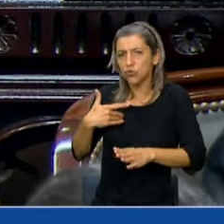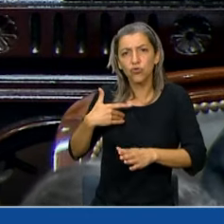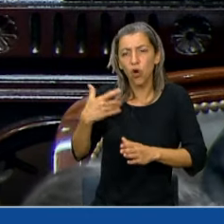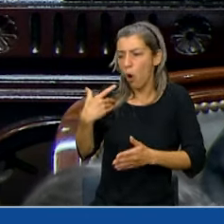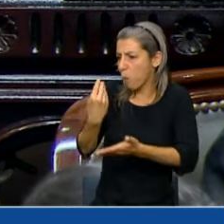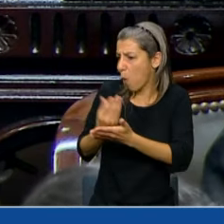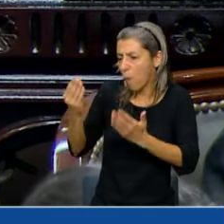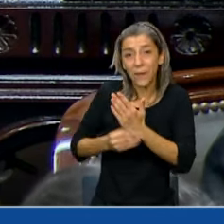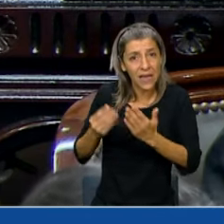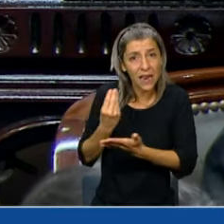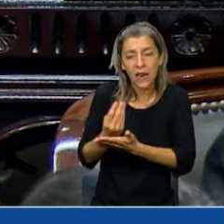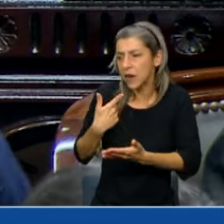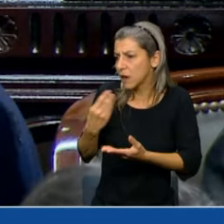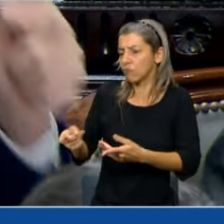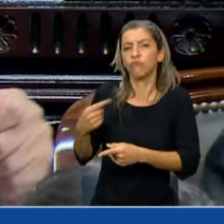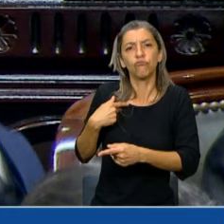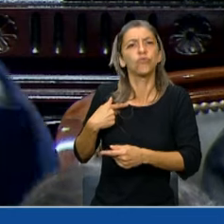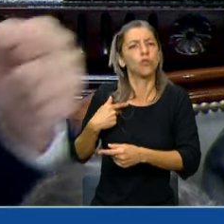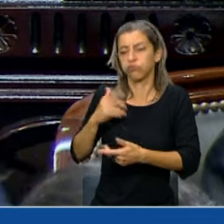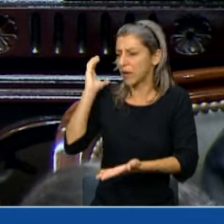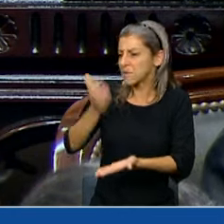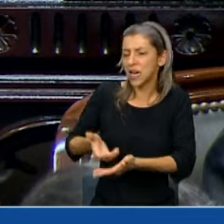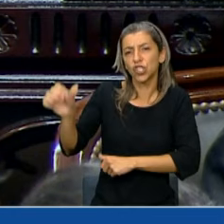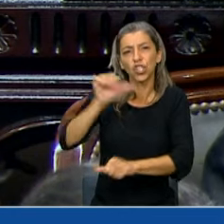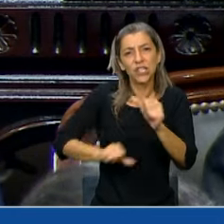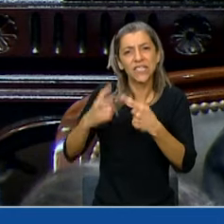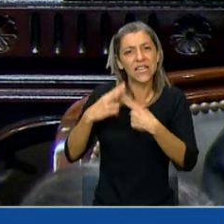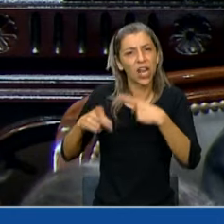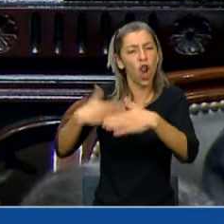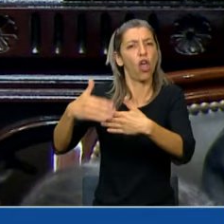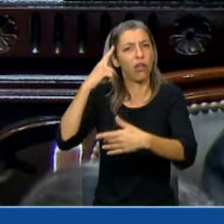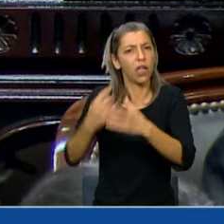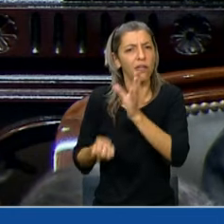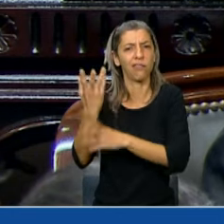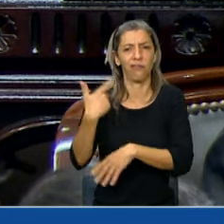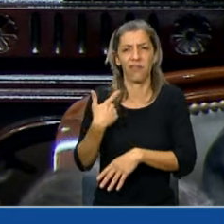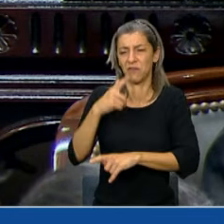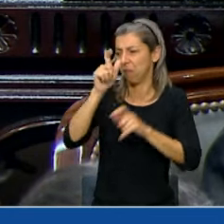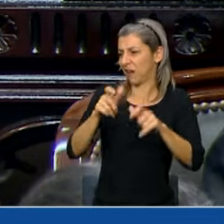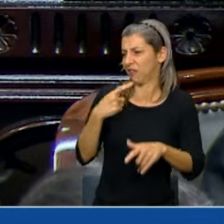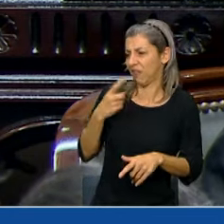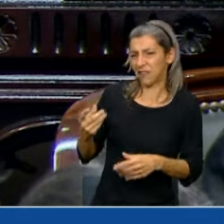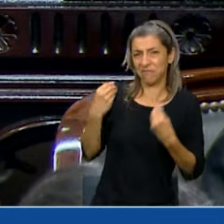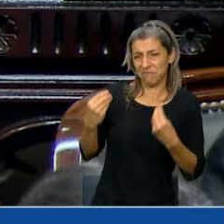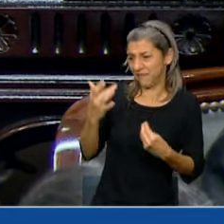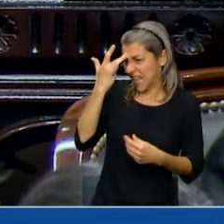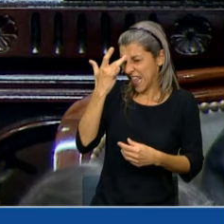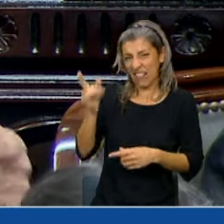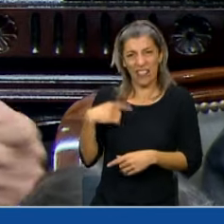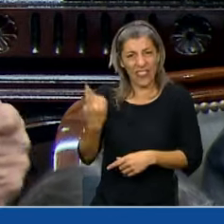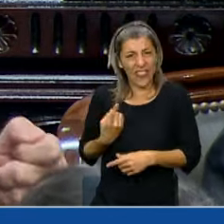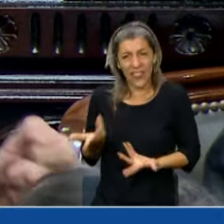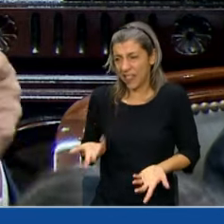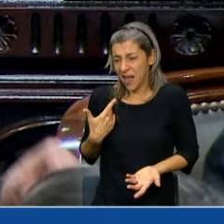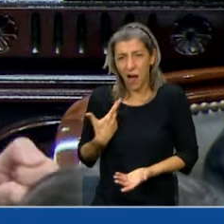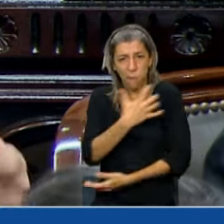y tecnología los opositores miopes del futuro le decían en la India somos demasiado pobr Como